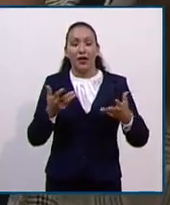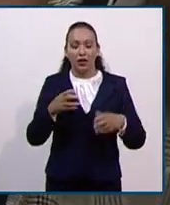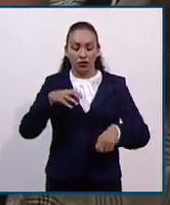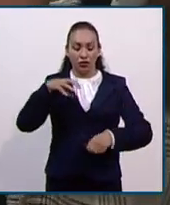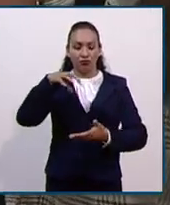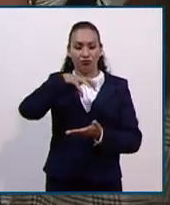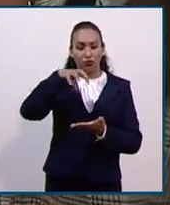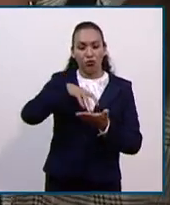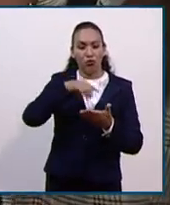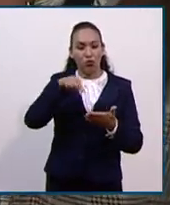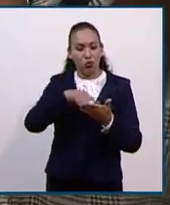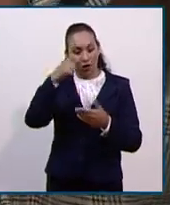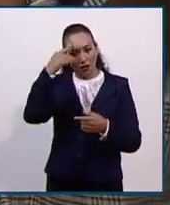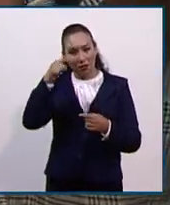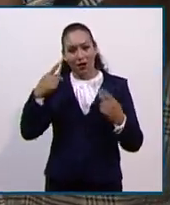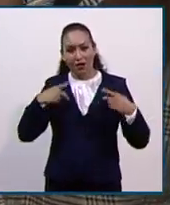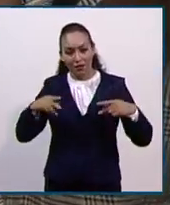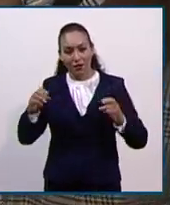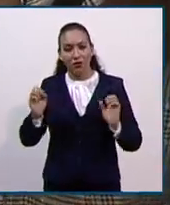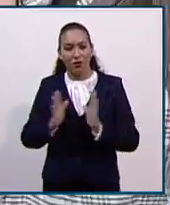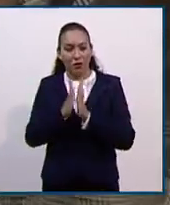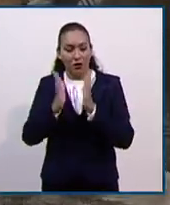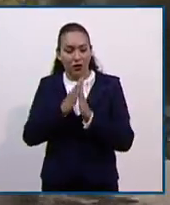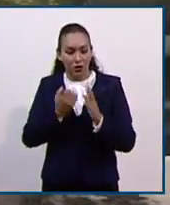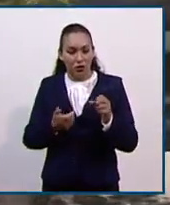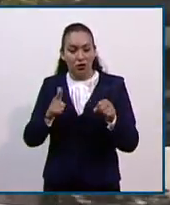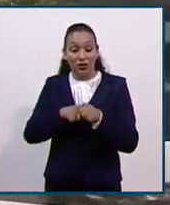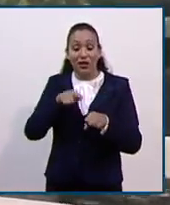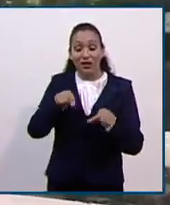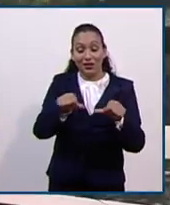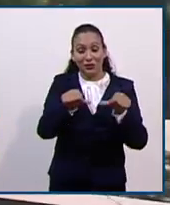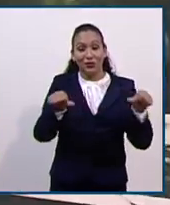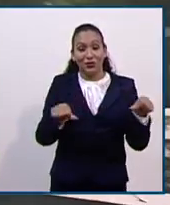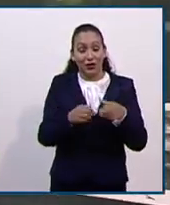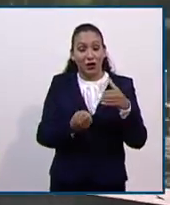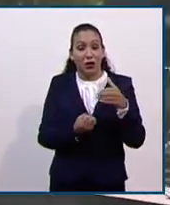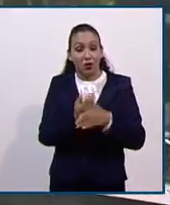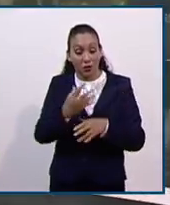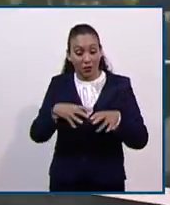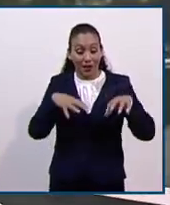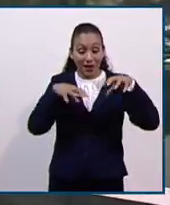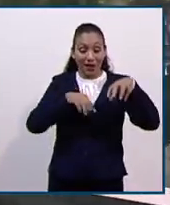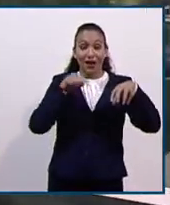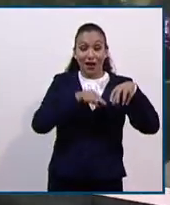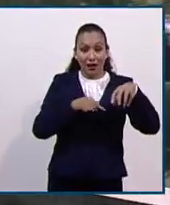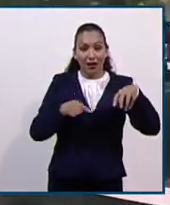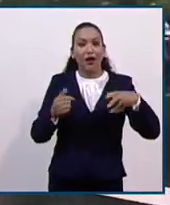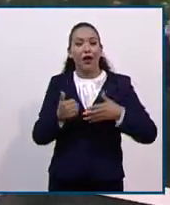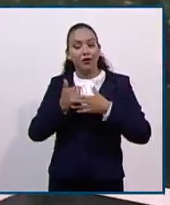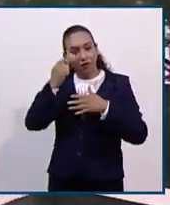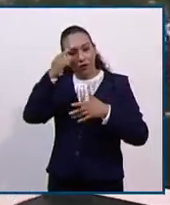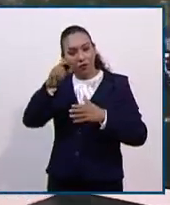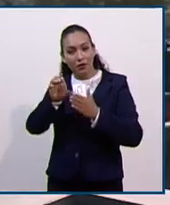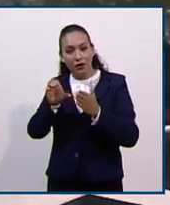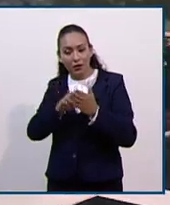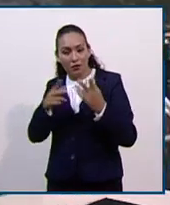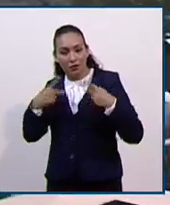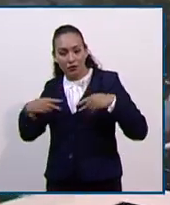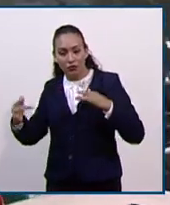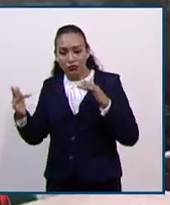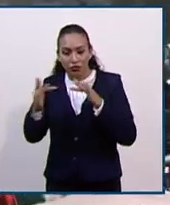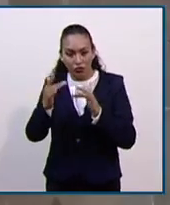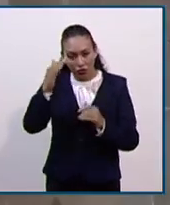de Participación Social. Se trata de un área administrativa con atribuciones para acercar la justicia constitucional a las